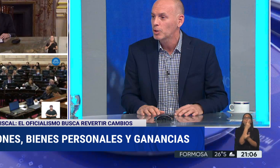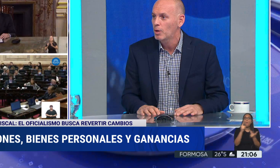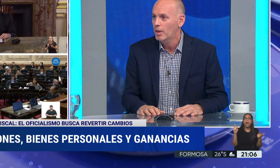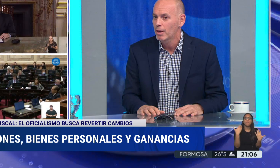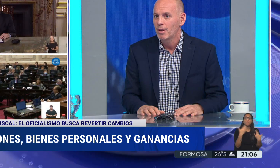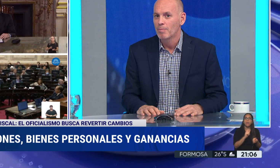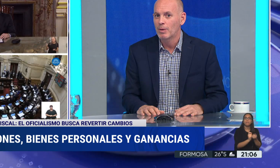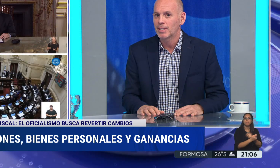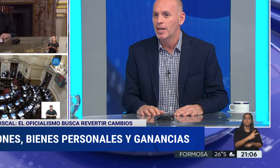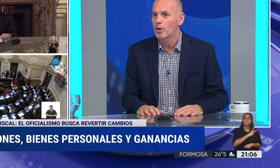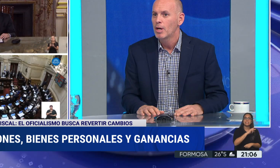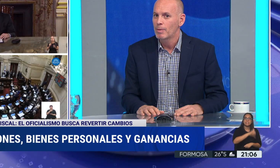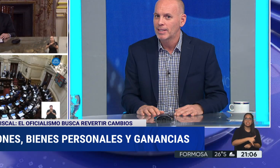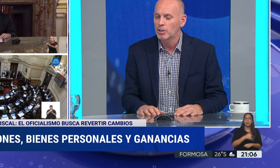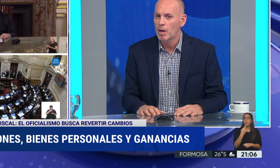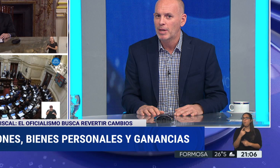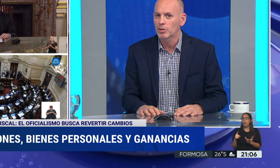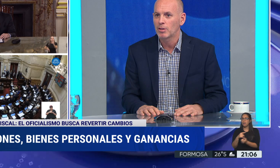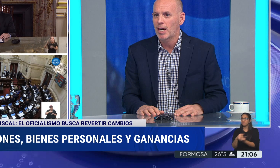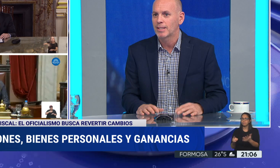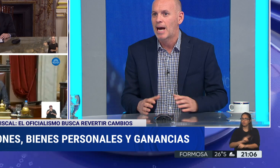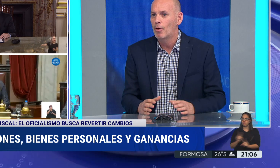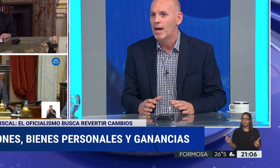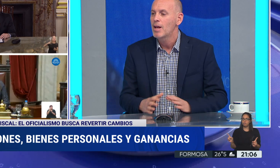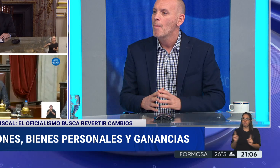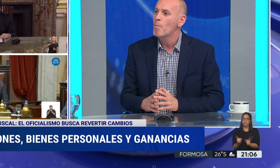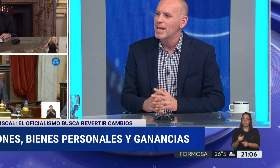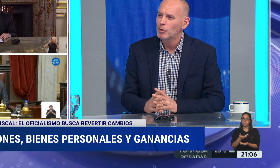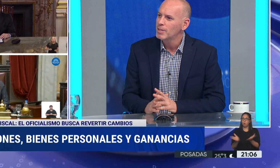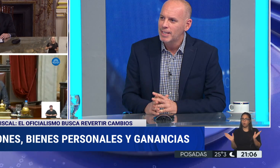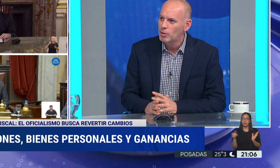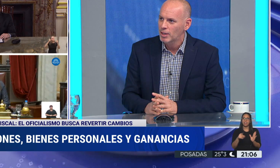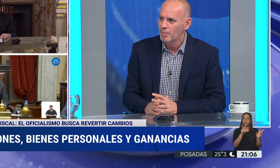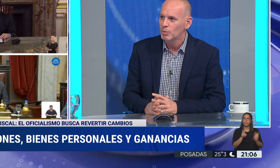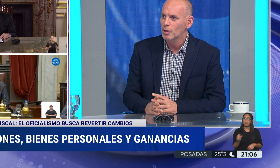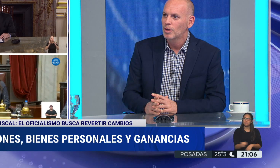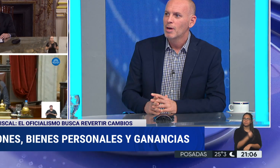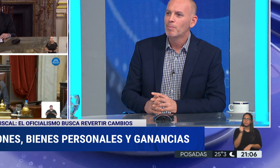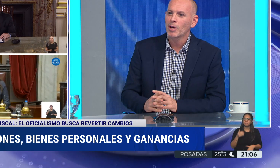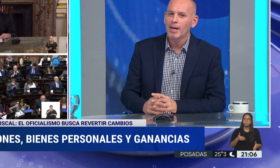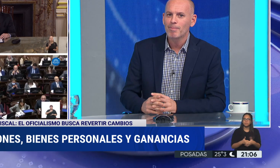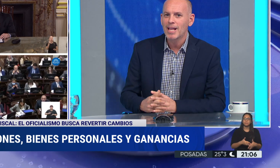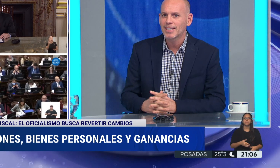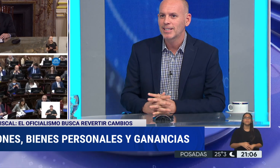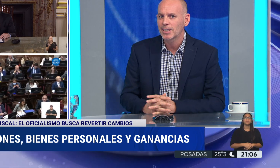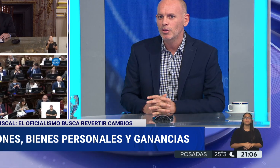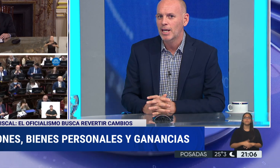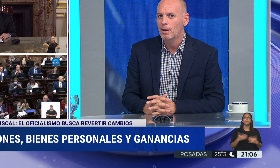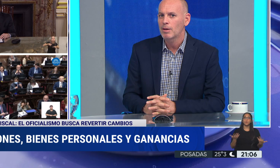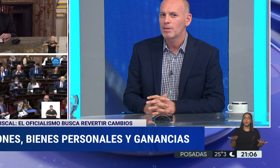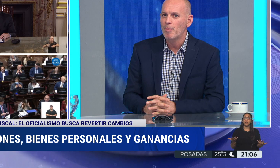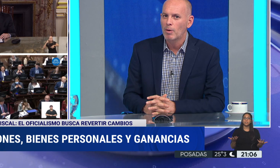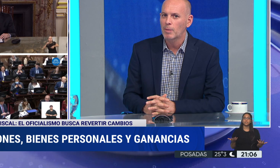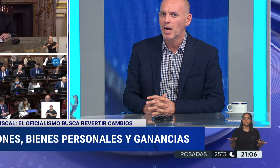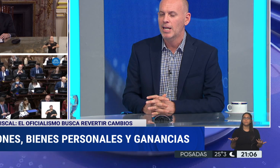las posibles de privatizar y no. Me parece que son aspectos centrales. Ahora, yo insisto en este punto. Está bien. Porque me da la sensación de